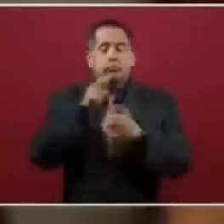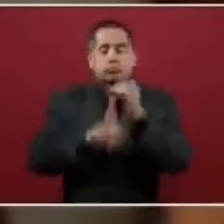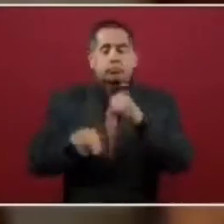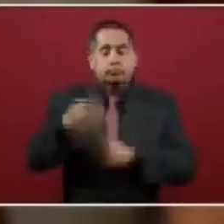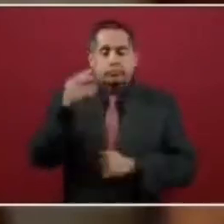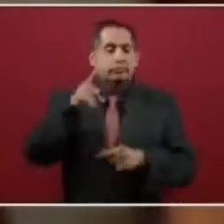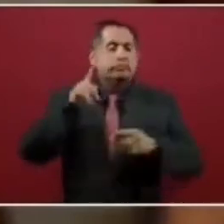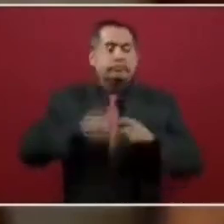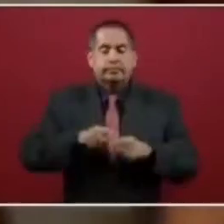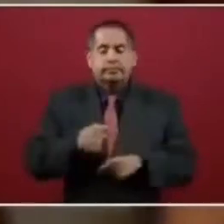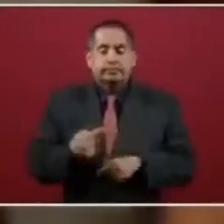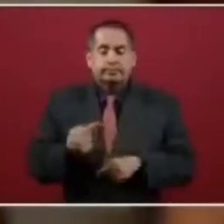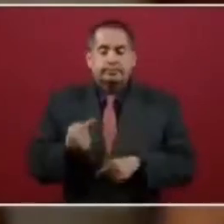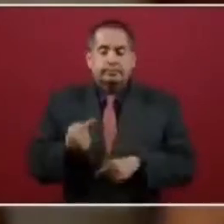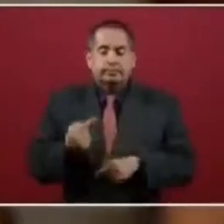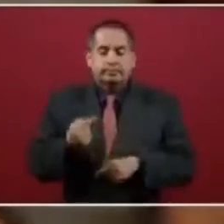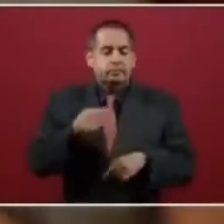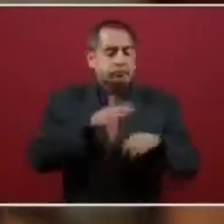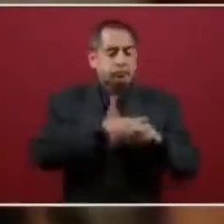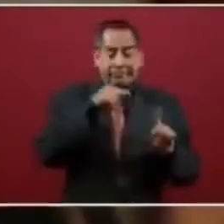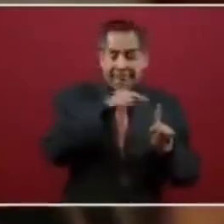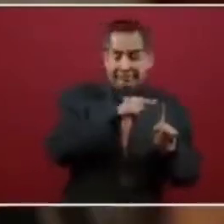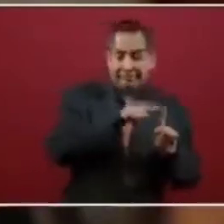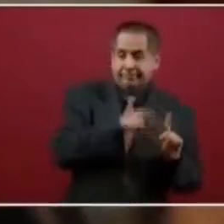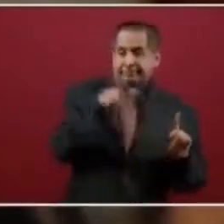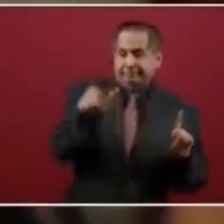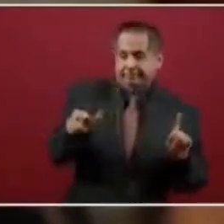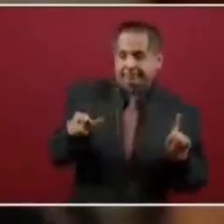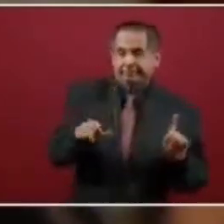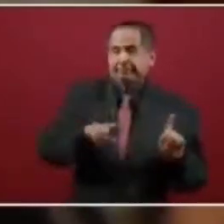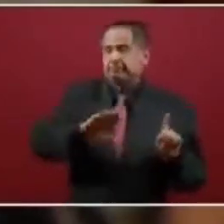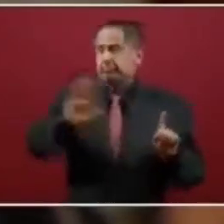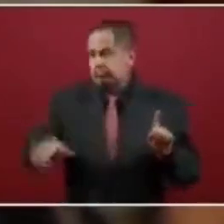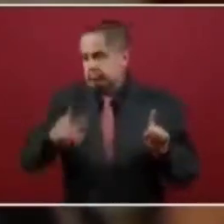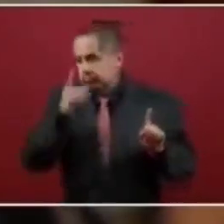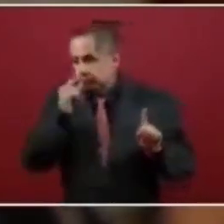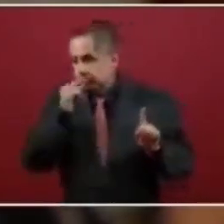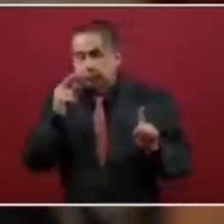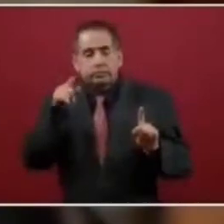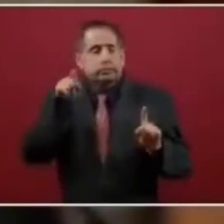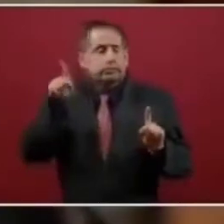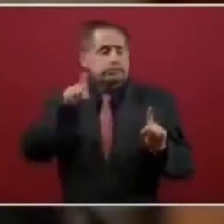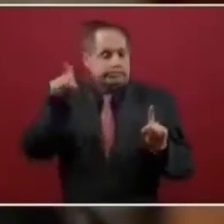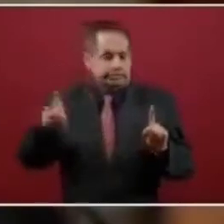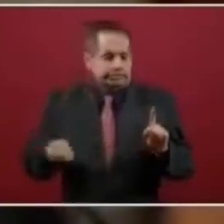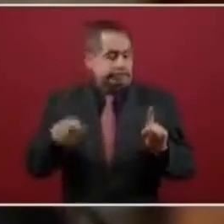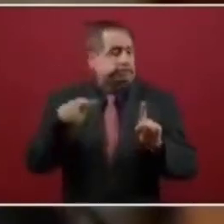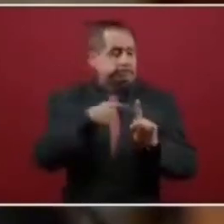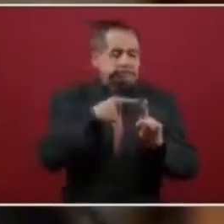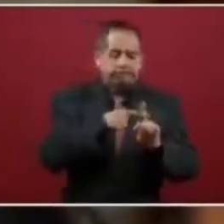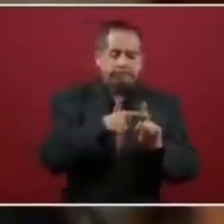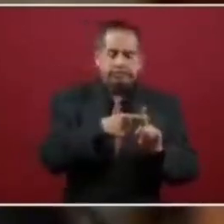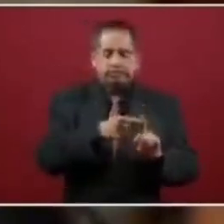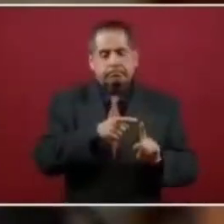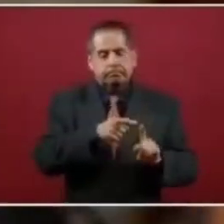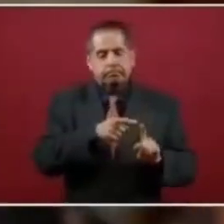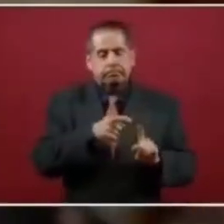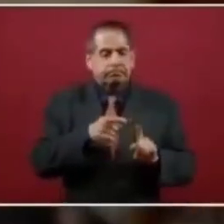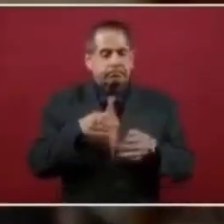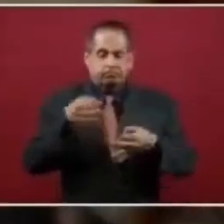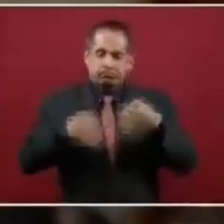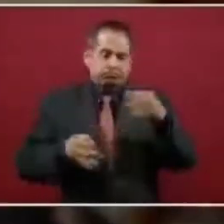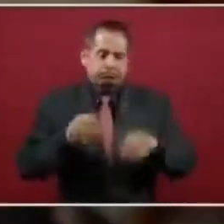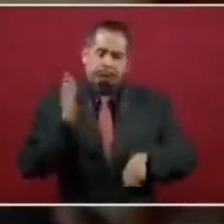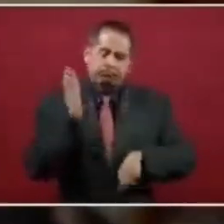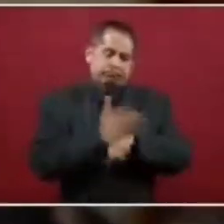Fue ejecutado por el asesinato de un policía en Texas. Edgar Tamayo le